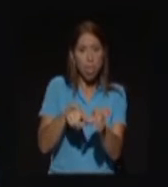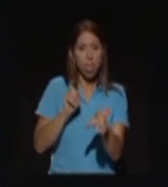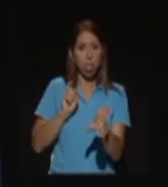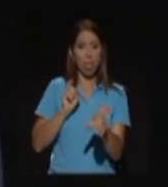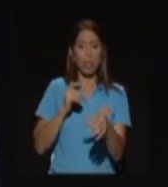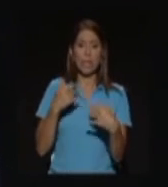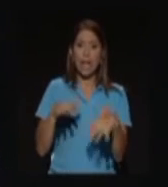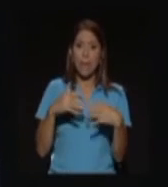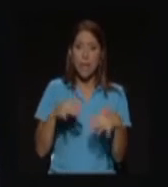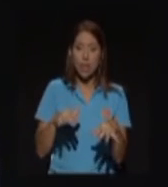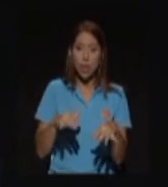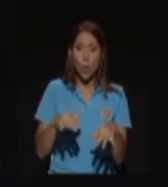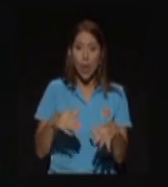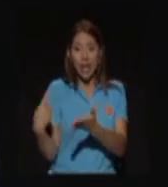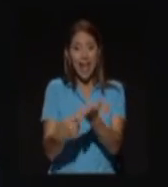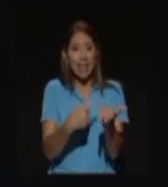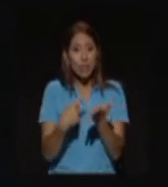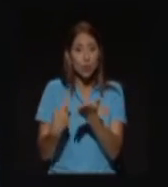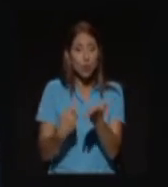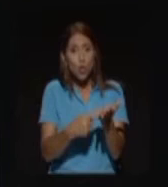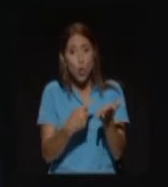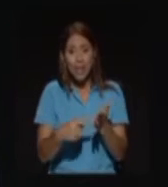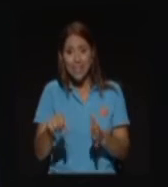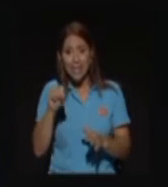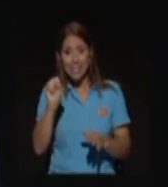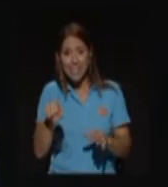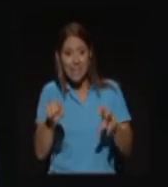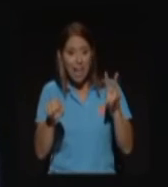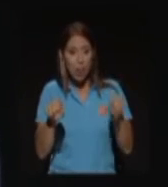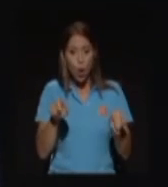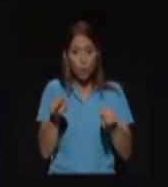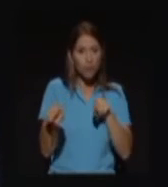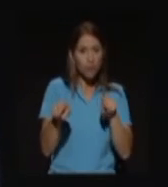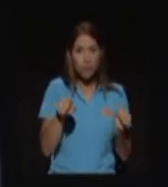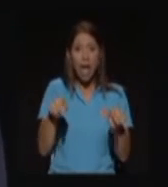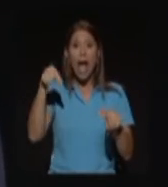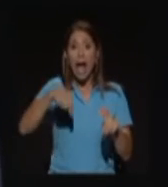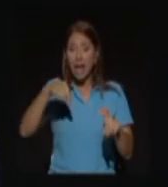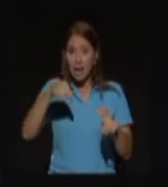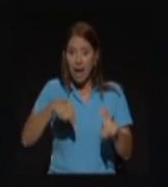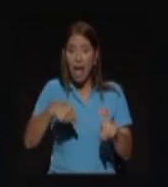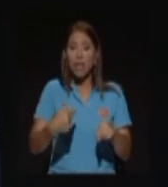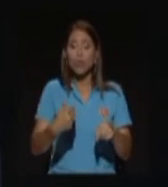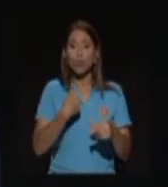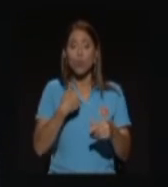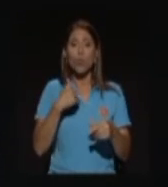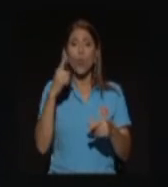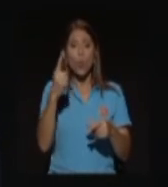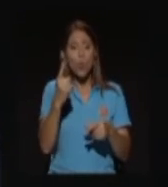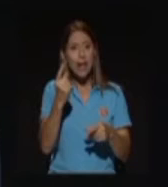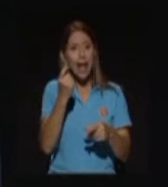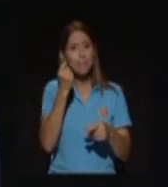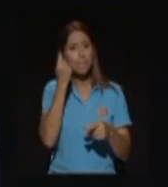La discusión entre sí y el no acá tomó una dimensión existencial y